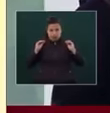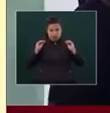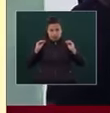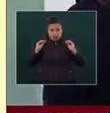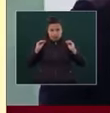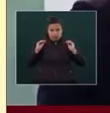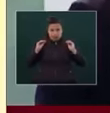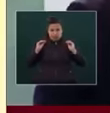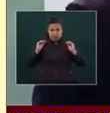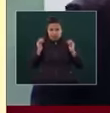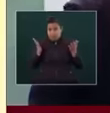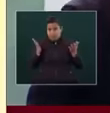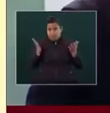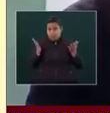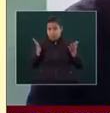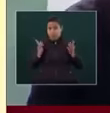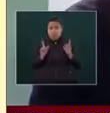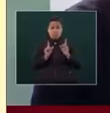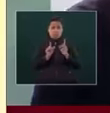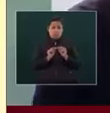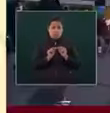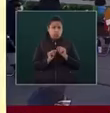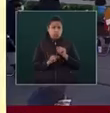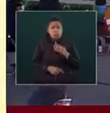Y tienen que decir, ¿bien?